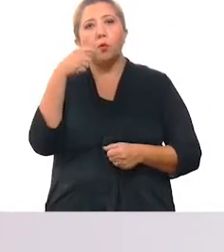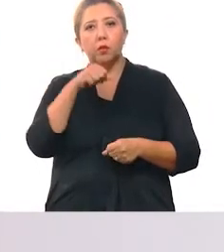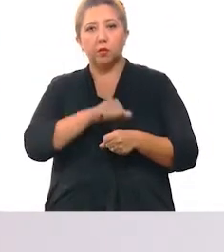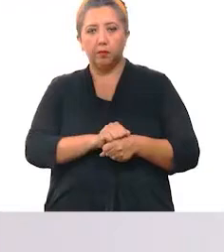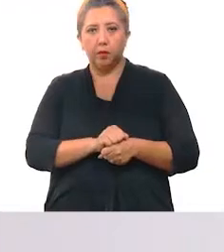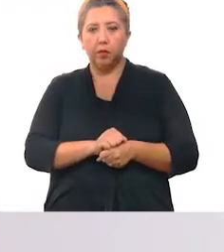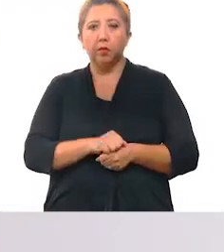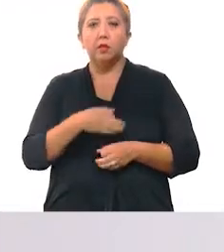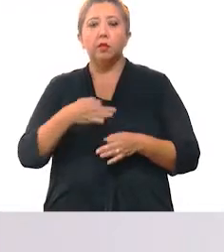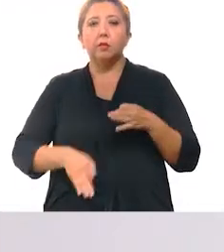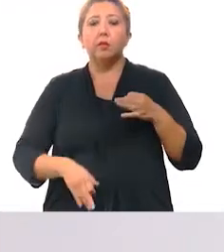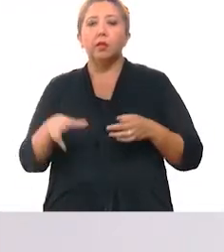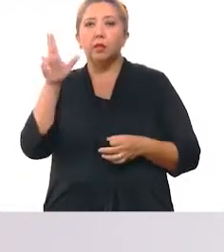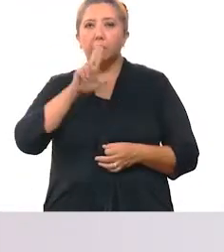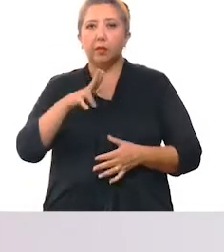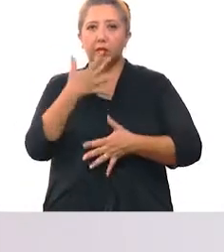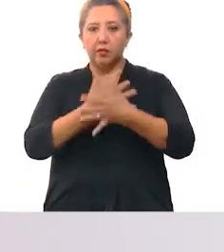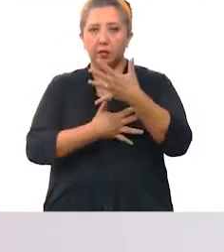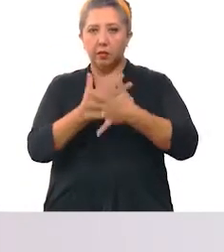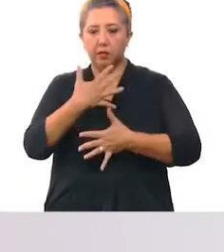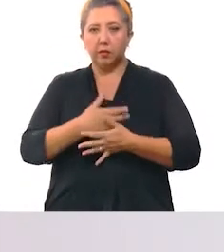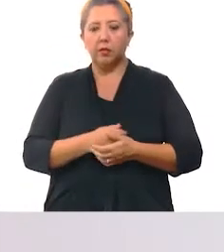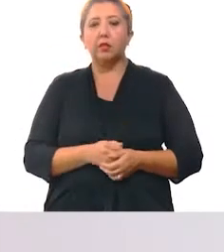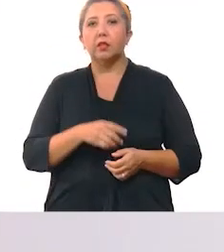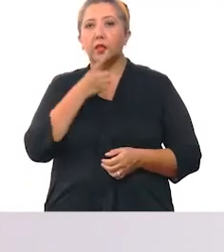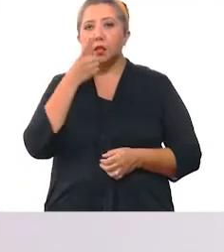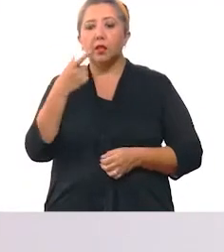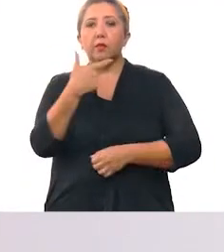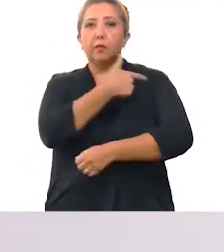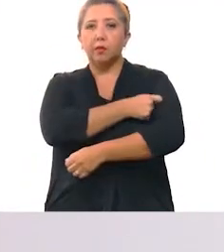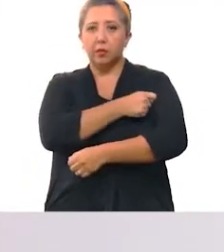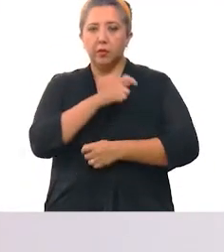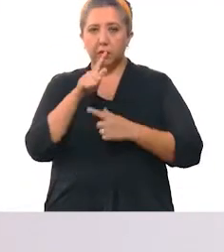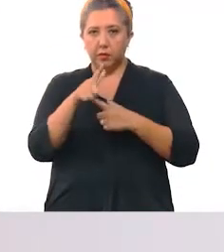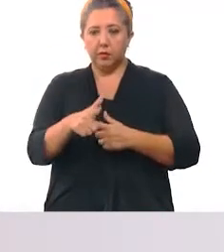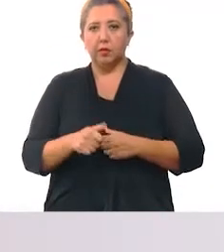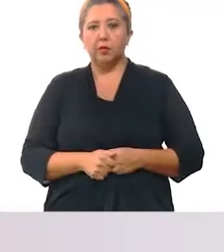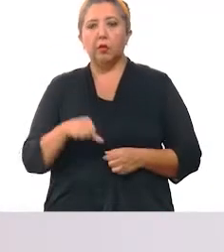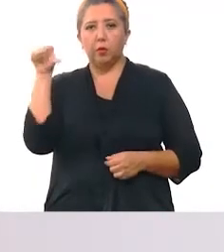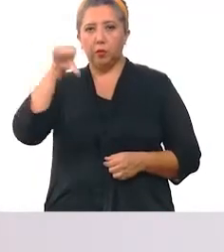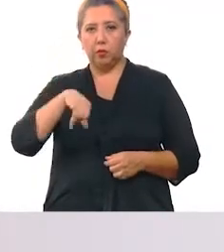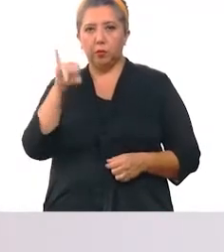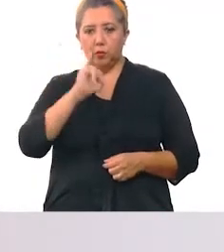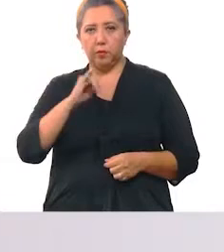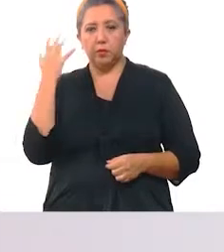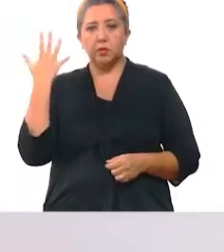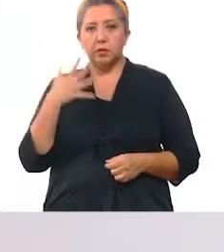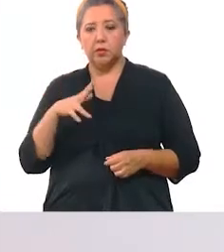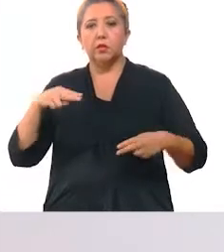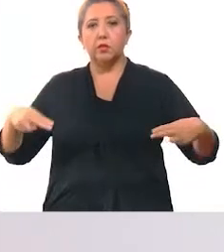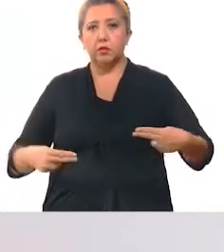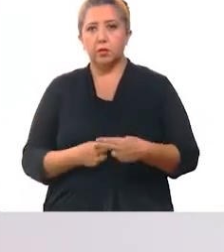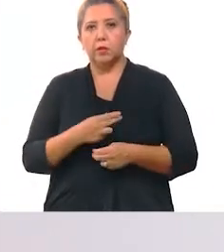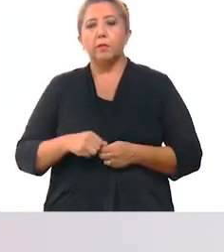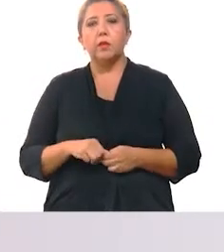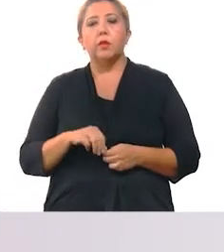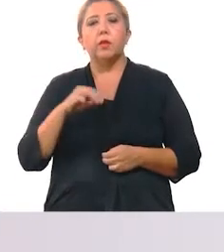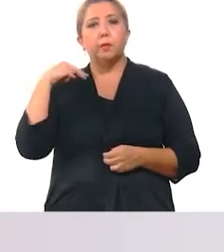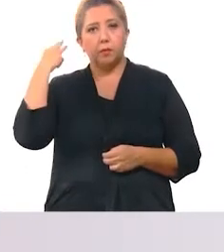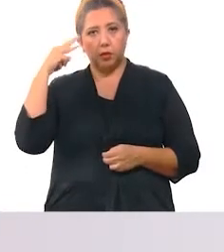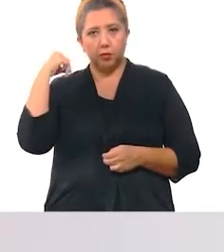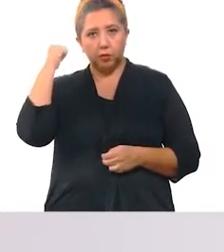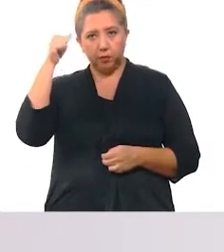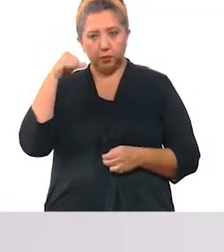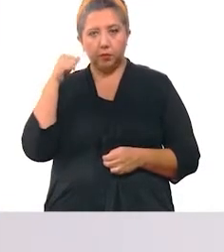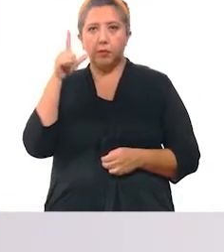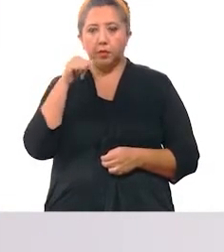semana. Concluirá el martes 15. El orden de vacunación es el siguiente. Hoy jueves 10 a los nacidos en los meses de marzo y